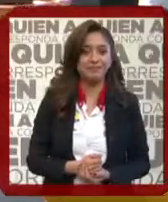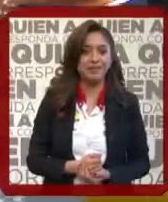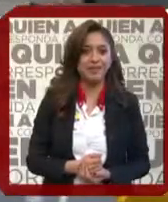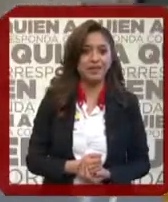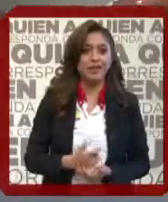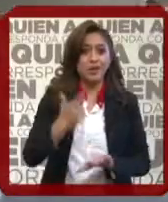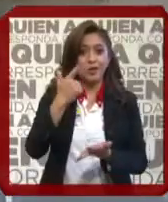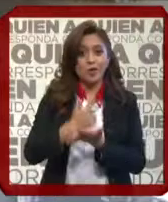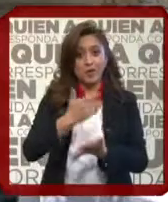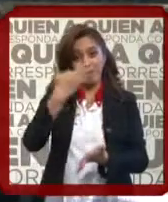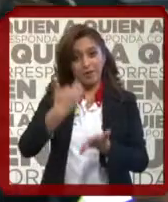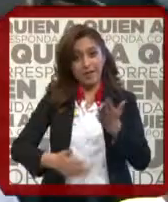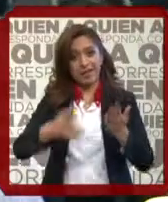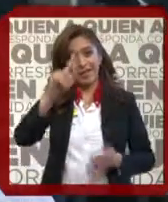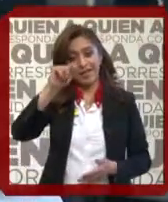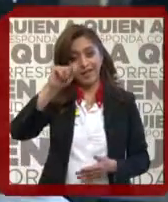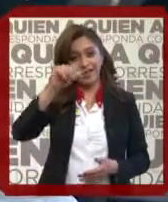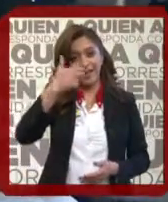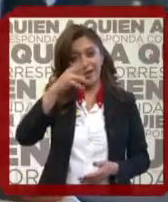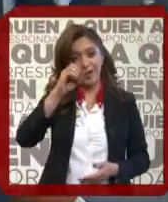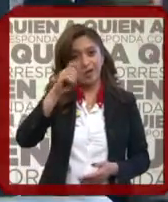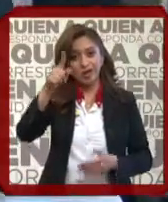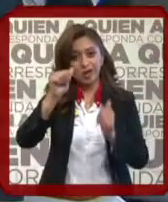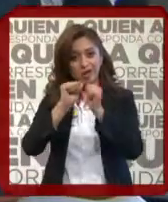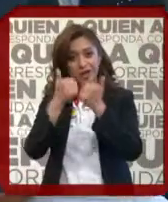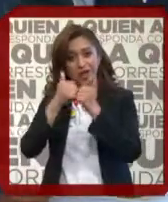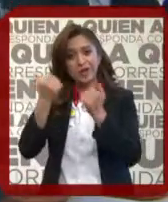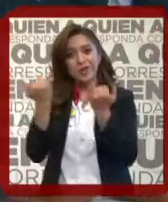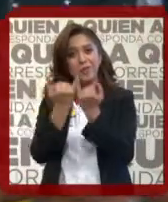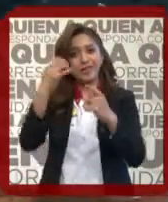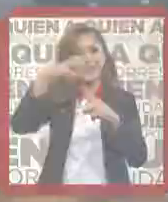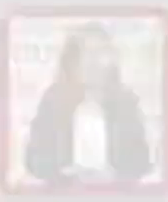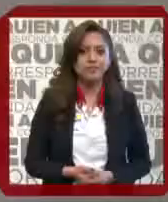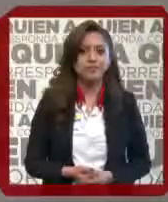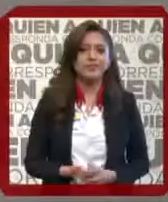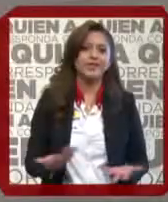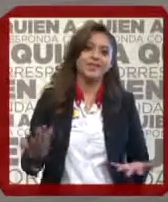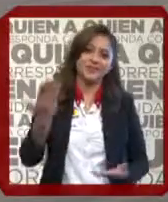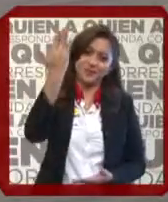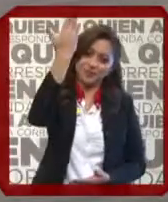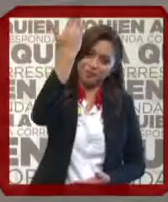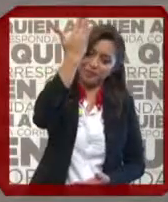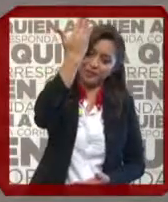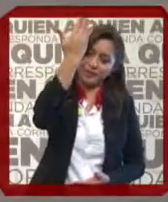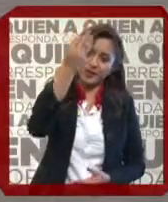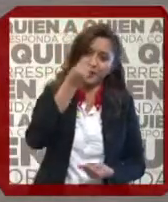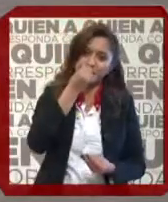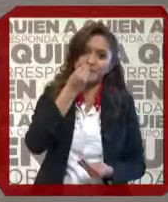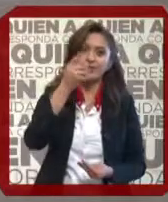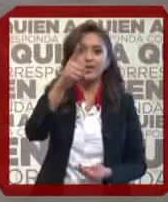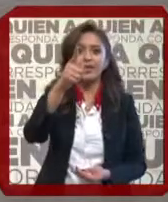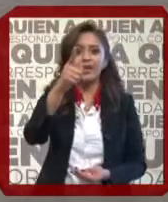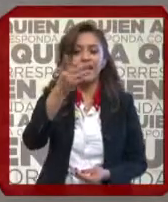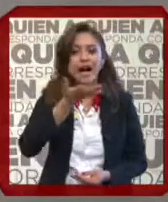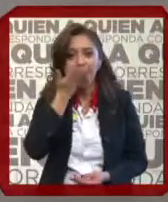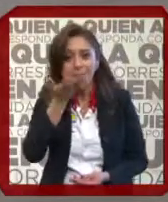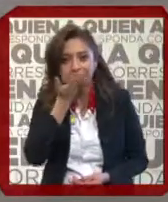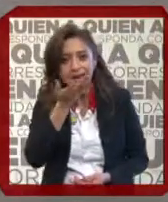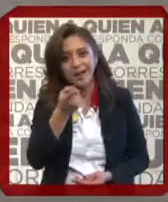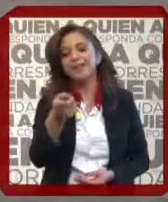falta el tlacoyito de chicharrón, mira, con champiñones encima. Ahí me lo mandan, ¿eh? Qué amable. Mil gracias.